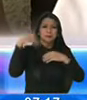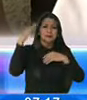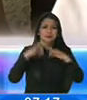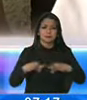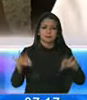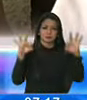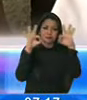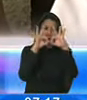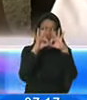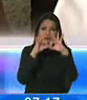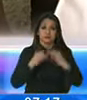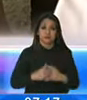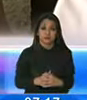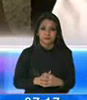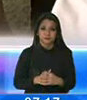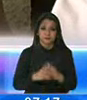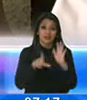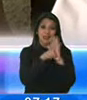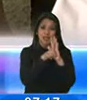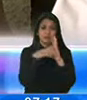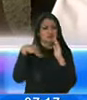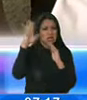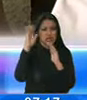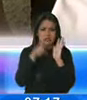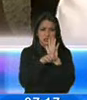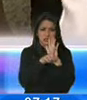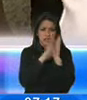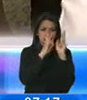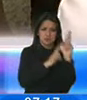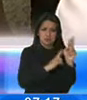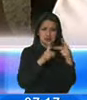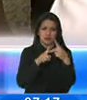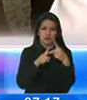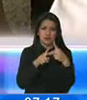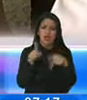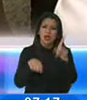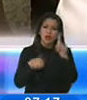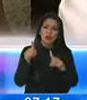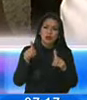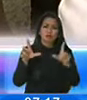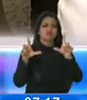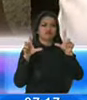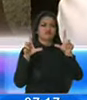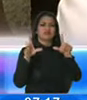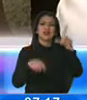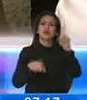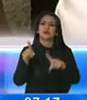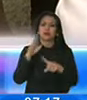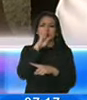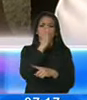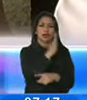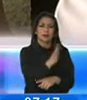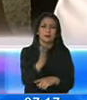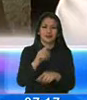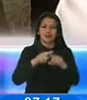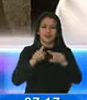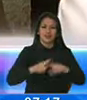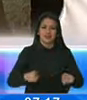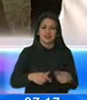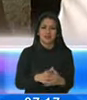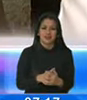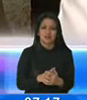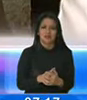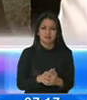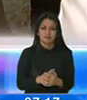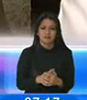trasciende lo legal, que trasciende la tinterillada, que trasciende la coma o el detalle